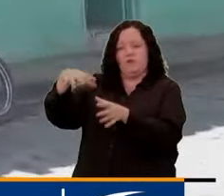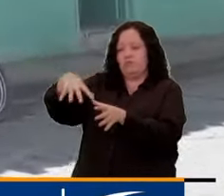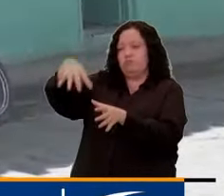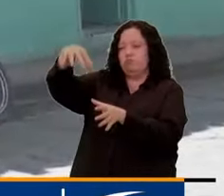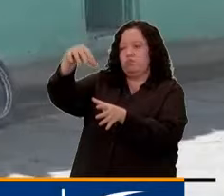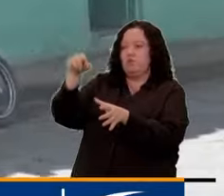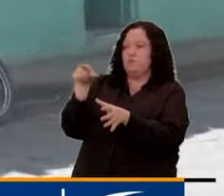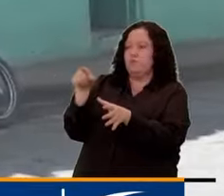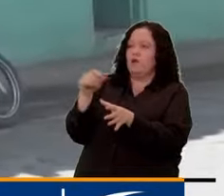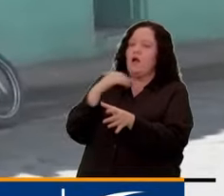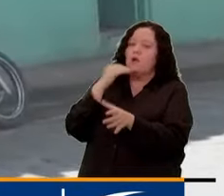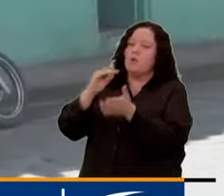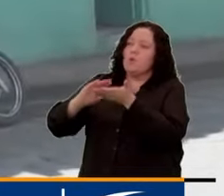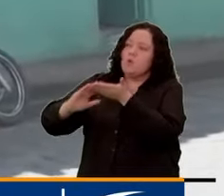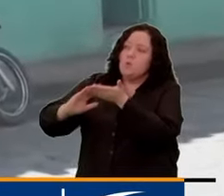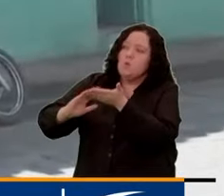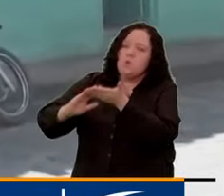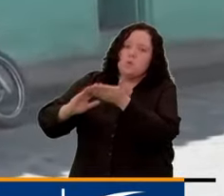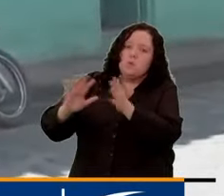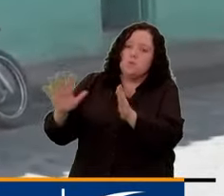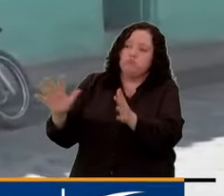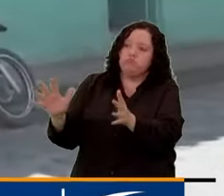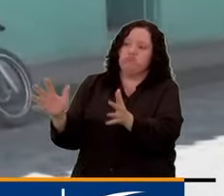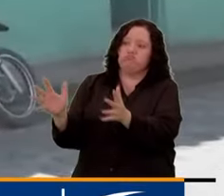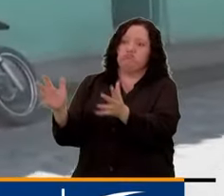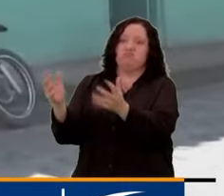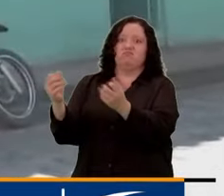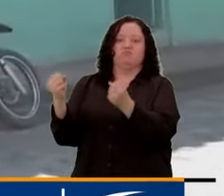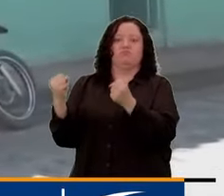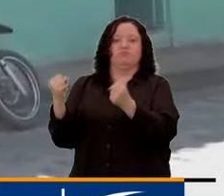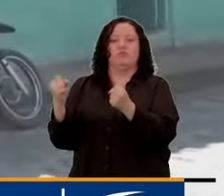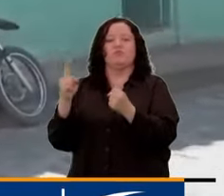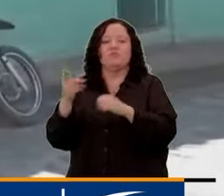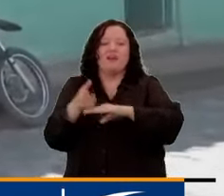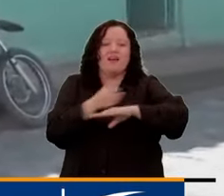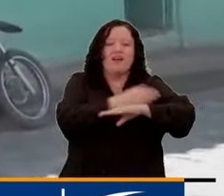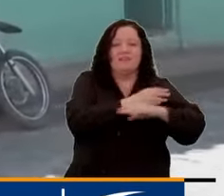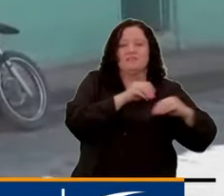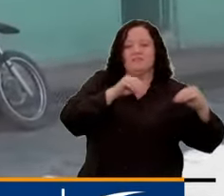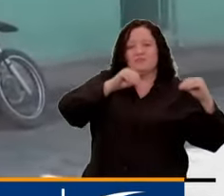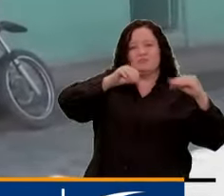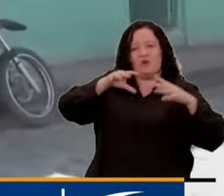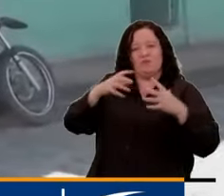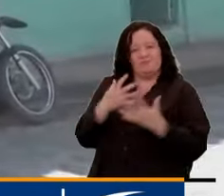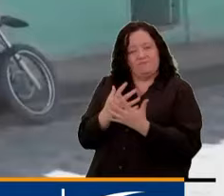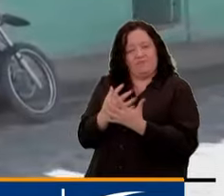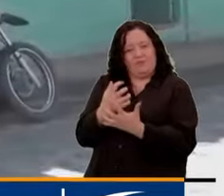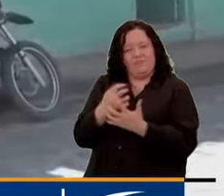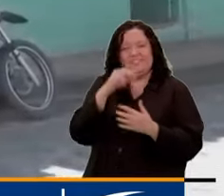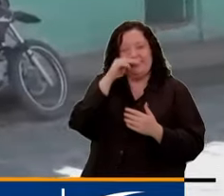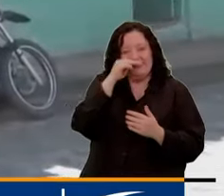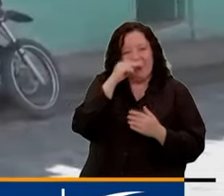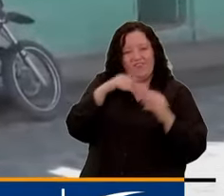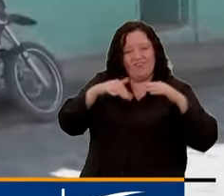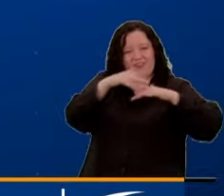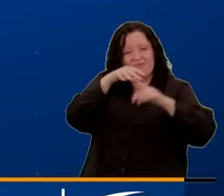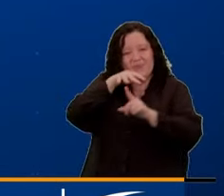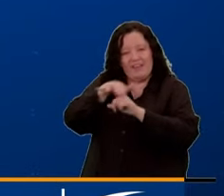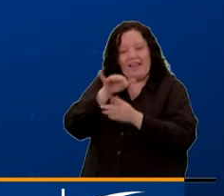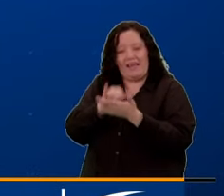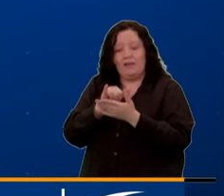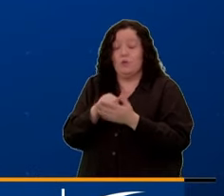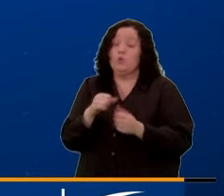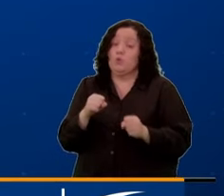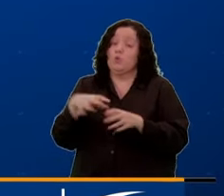se restaura, se refortalece, porque pues por el fenómeno del Niño, como bien lo sabemos, le ha dado duro a la